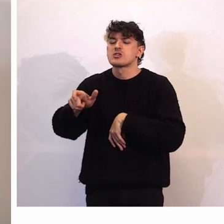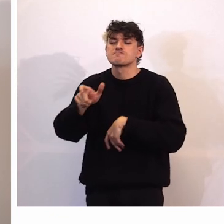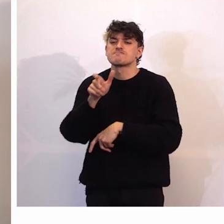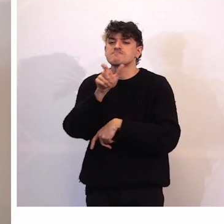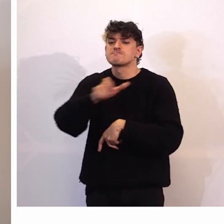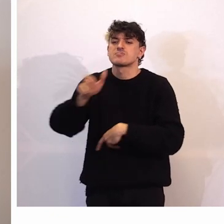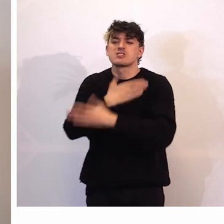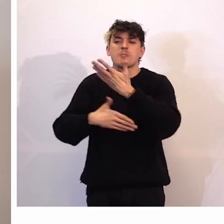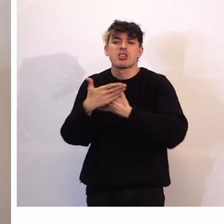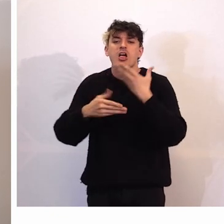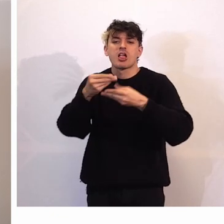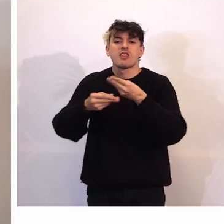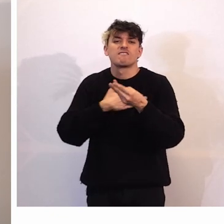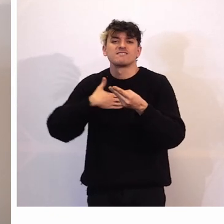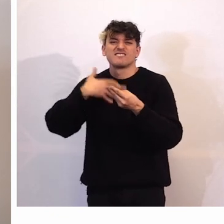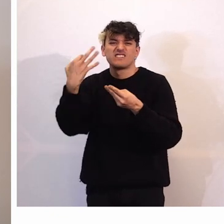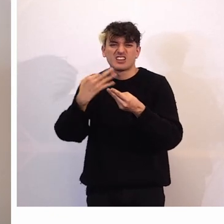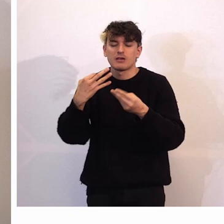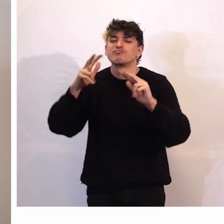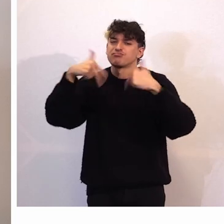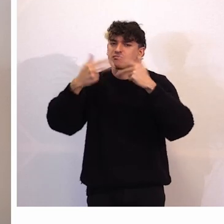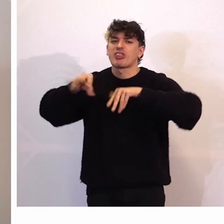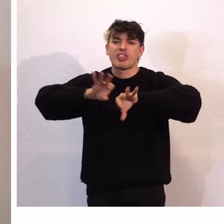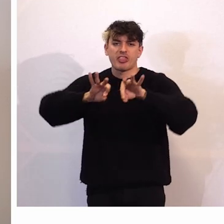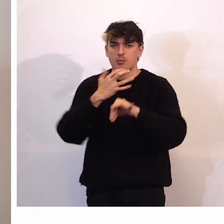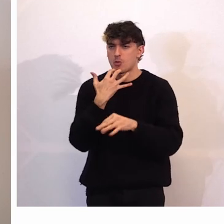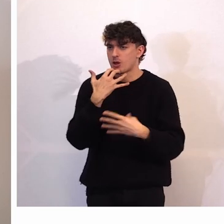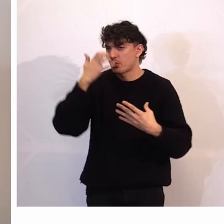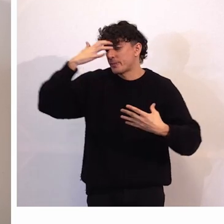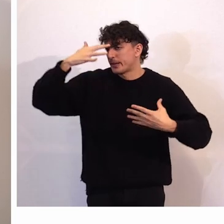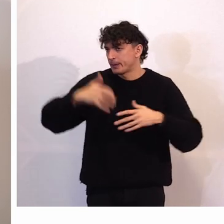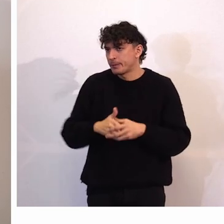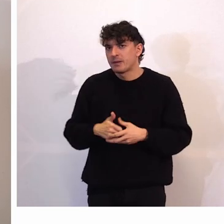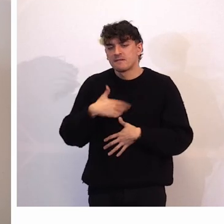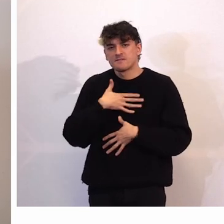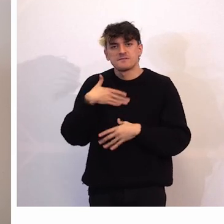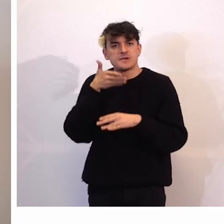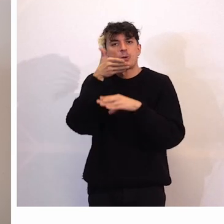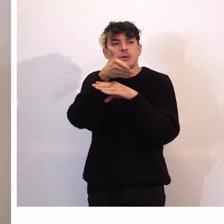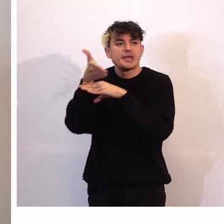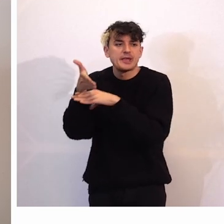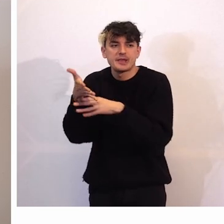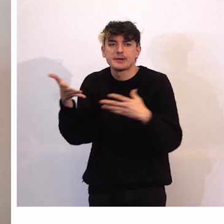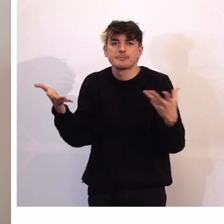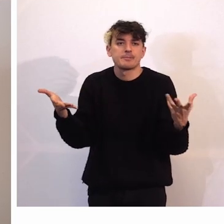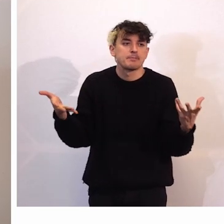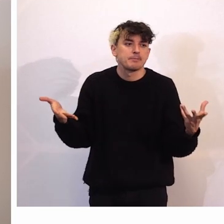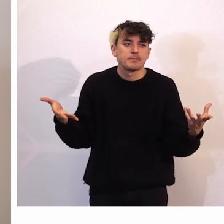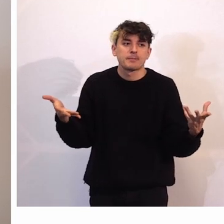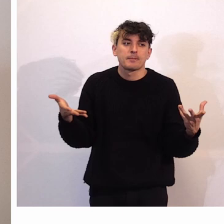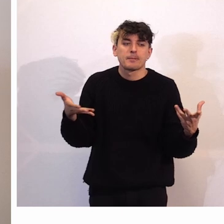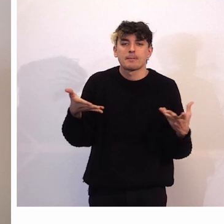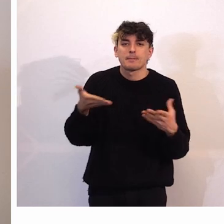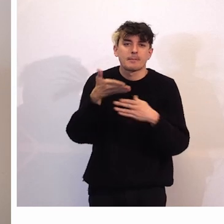queremos hacer en nuestro día a día. Pues por ejemplo, si yo quiero ir a